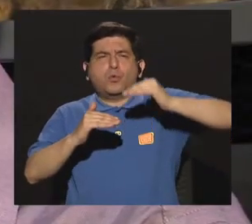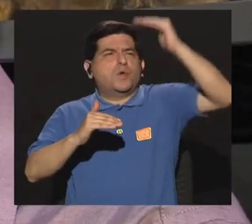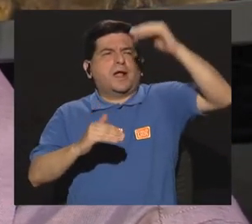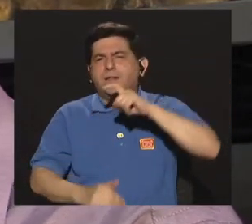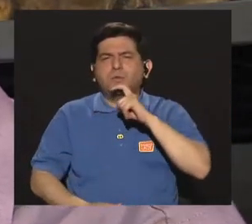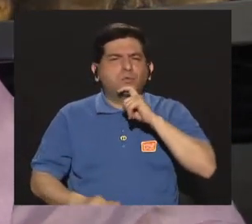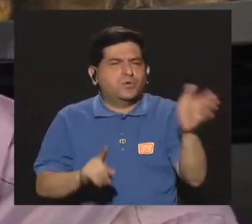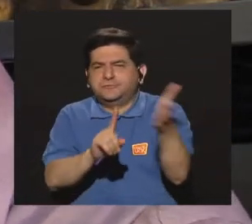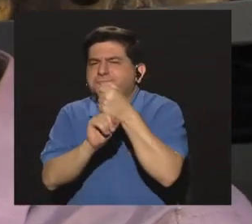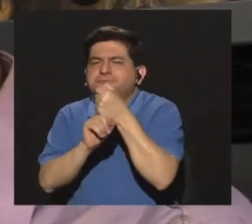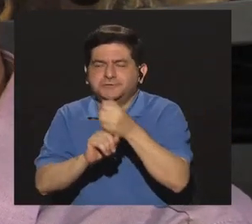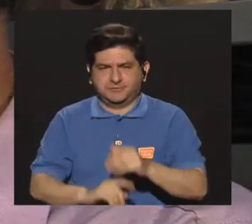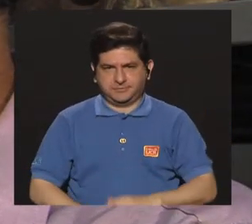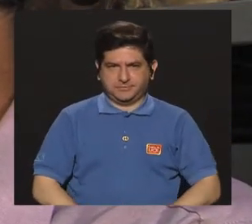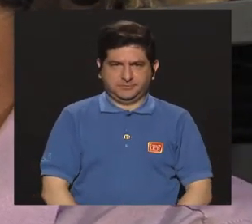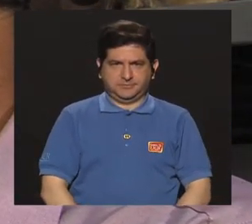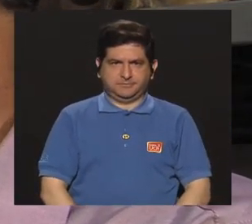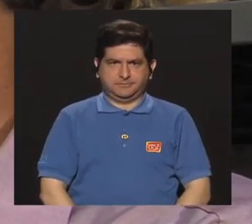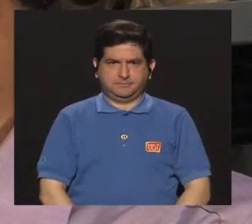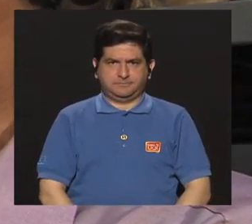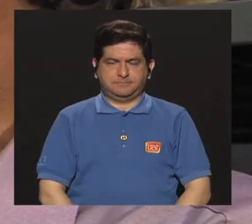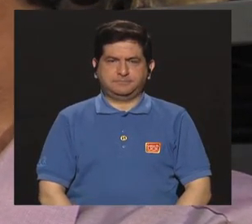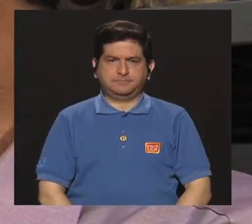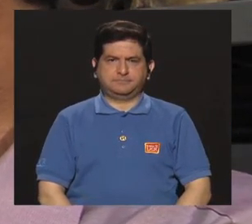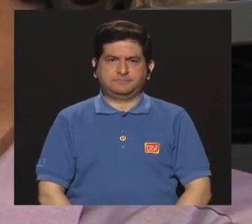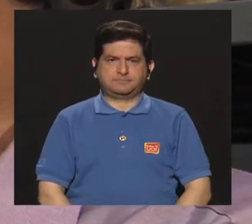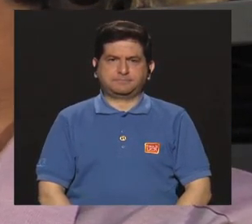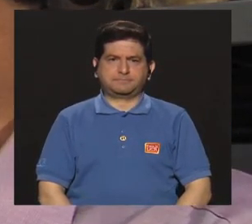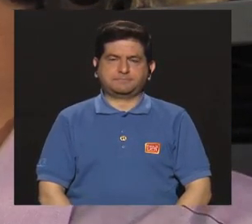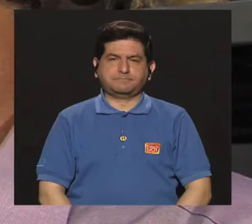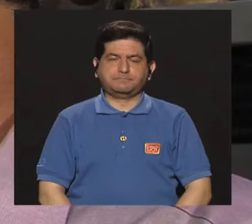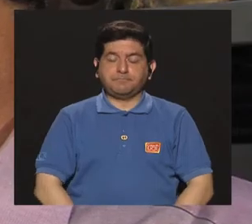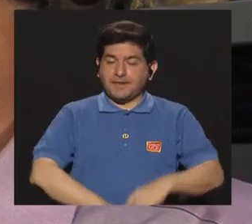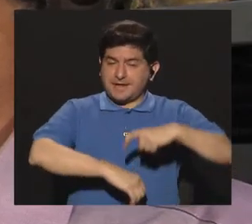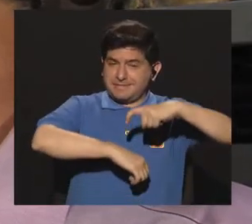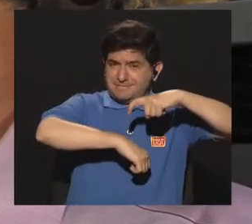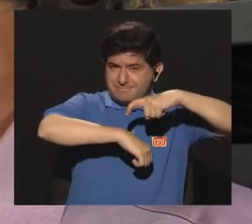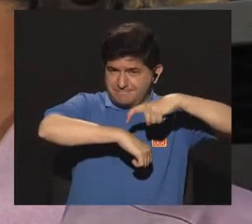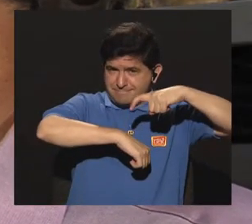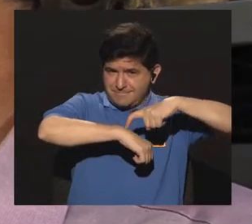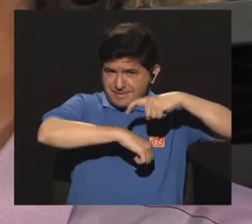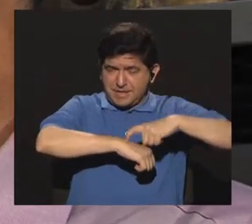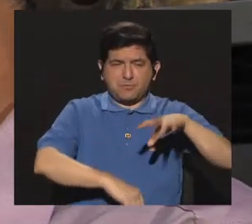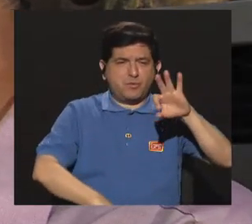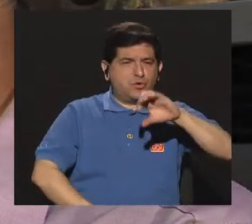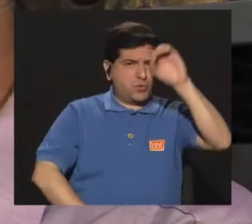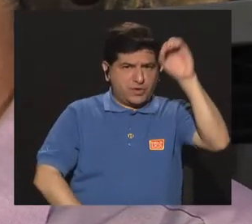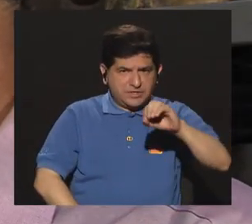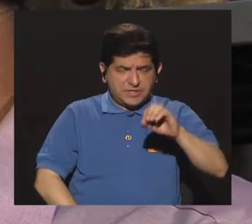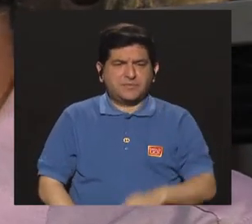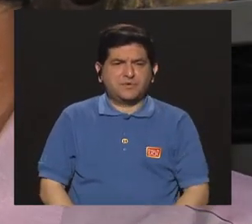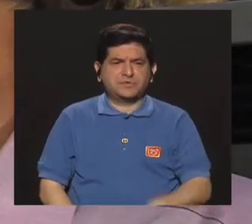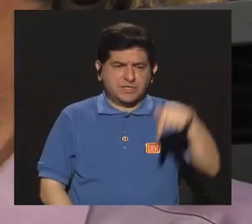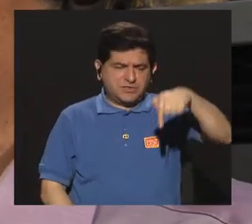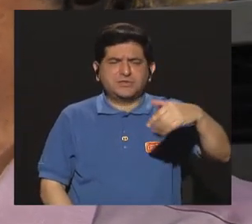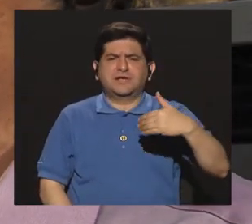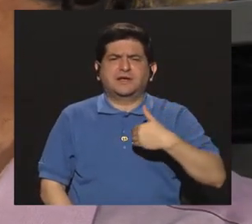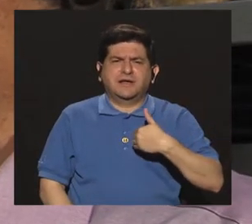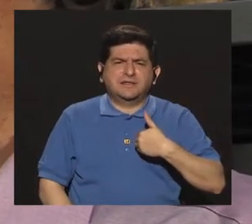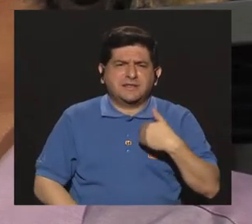en cuánto tiempo han estado de 90 por ciento sus representantes acá bueno usted es el responsable o